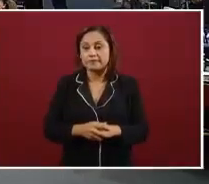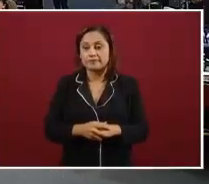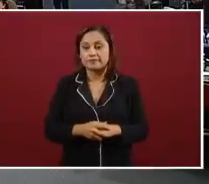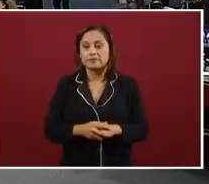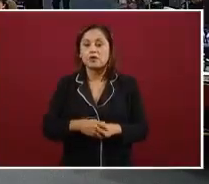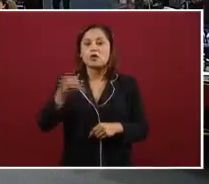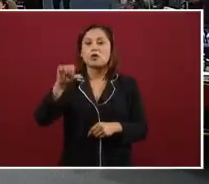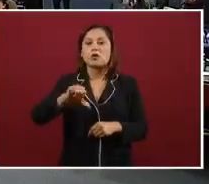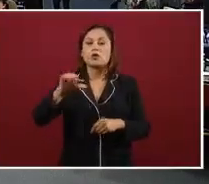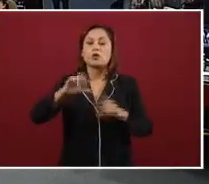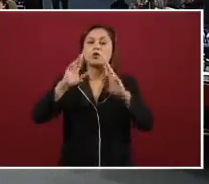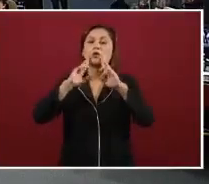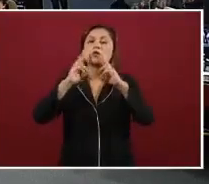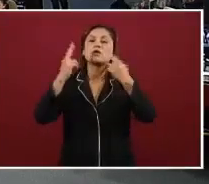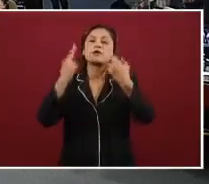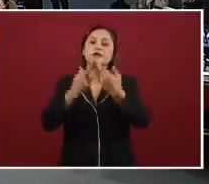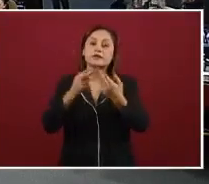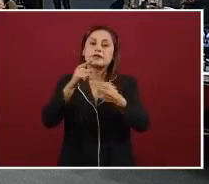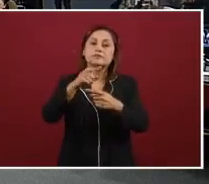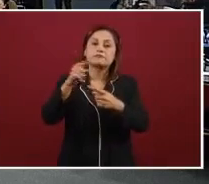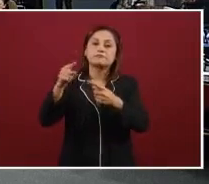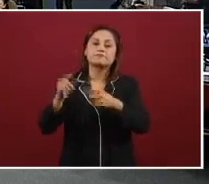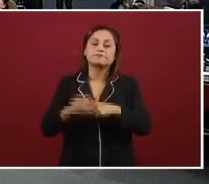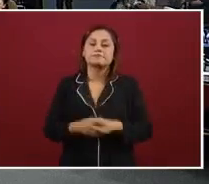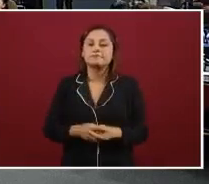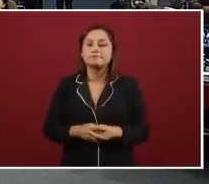Hoy tengo reuniones, sí.